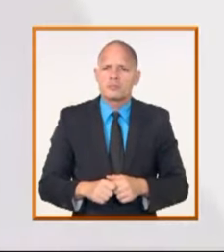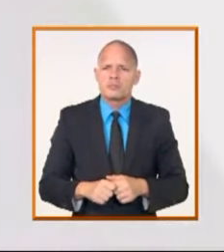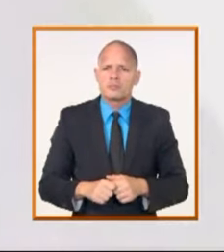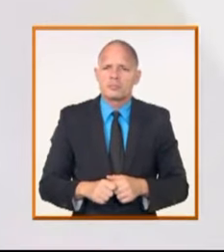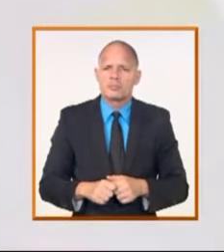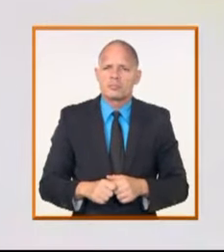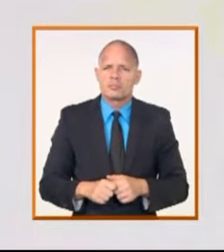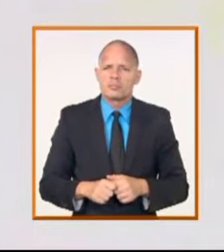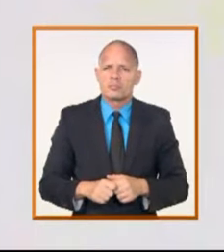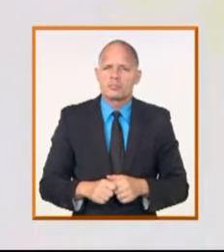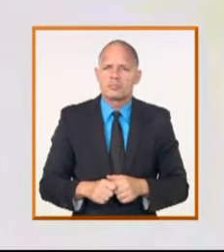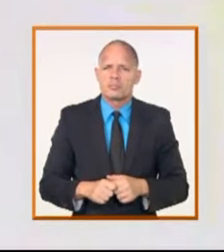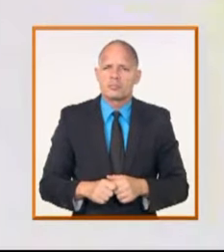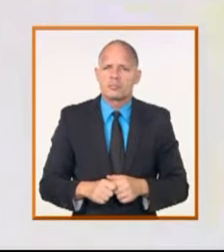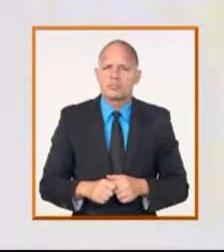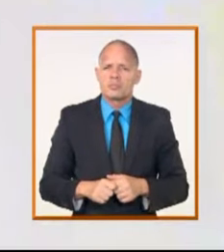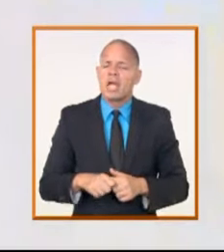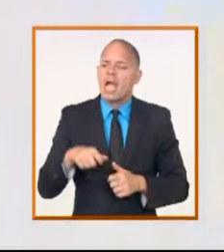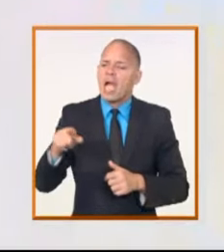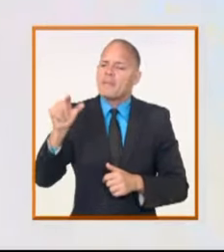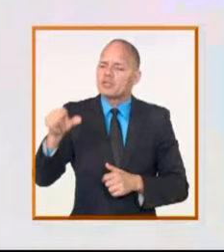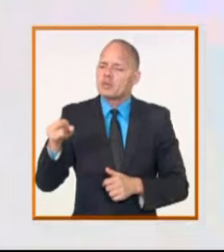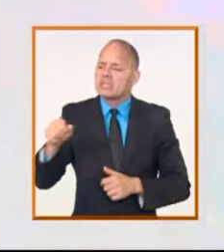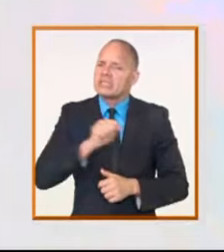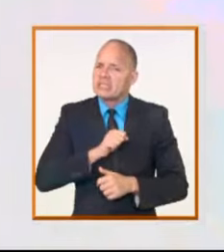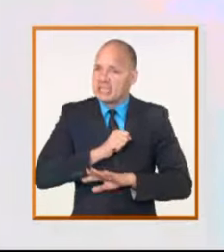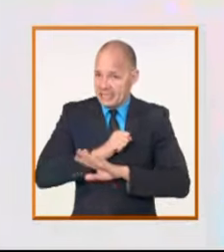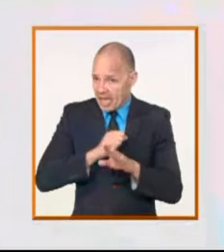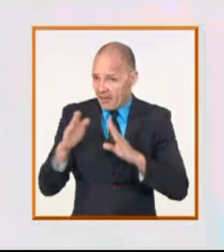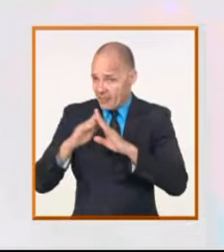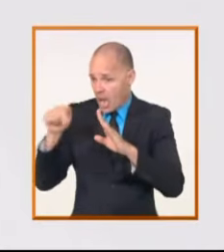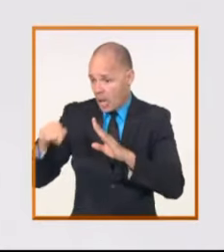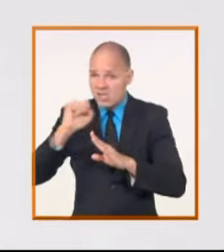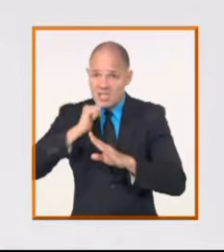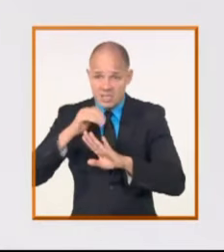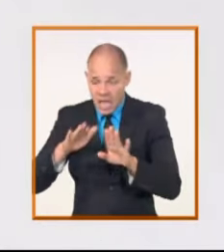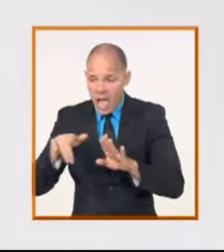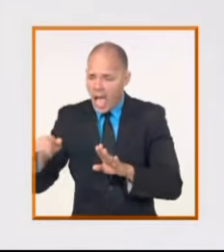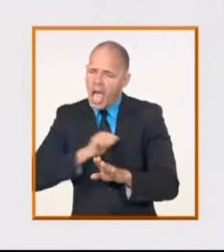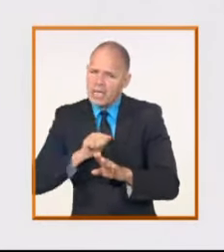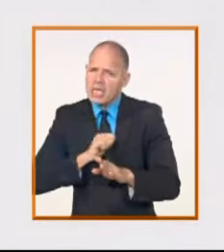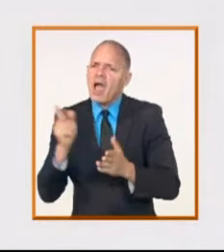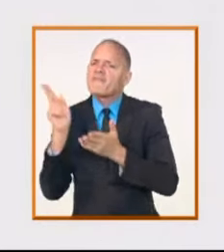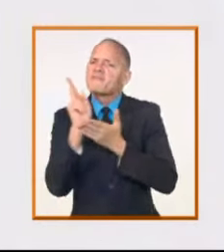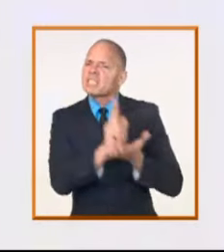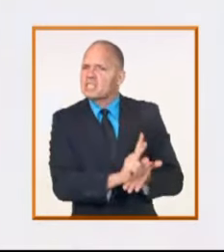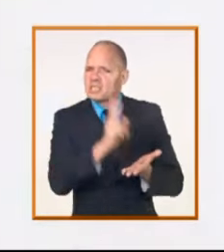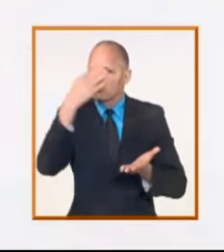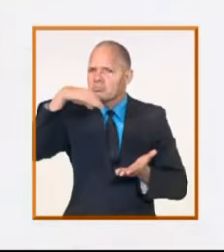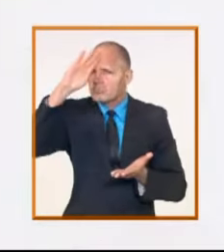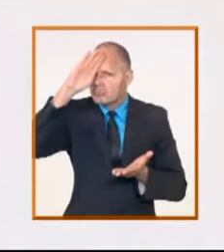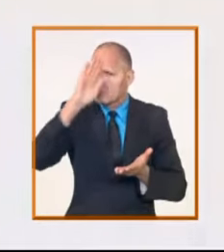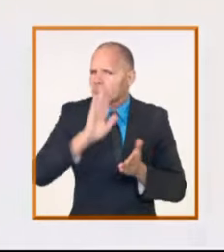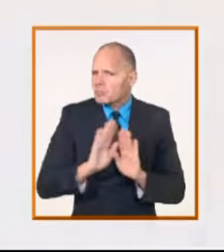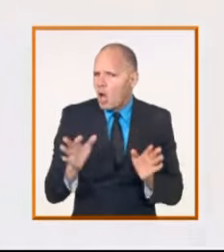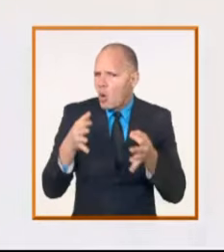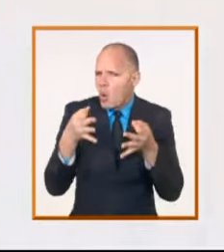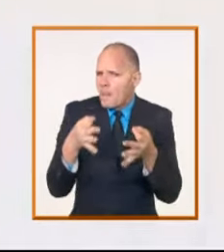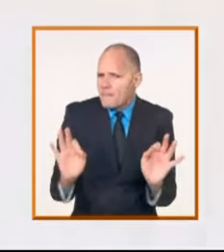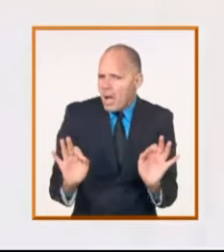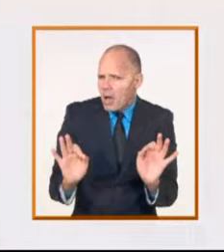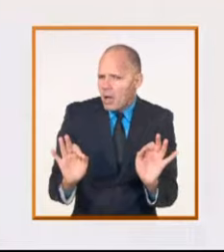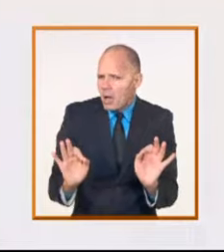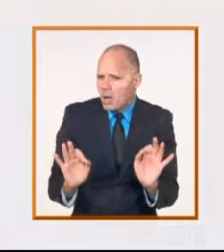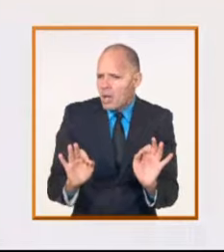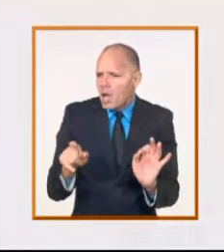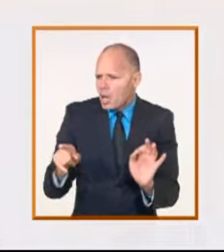desire and actually travel to the country of origin militate against the legitimacy of